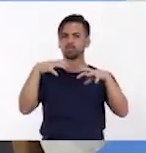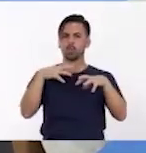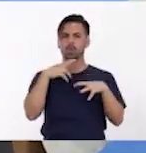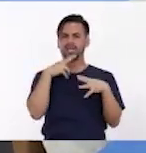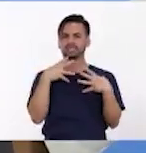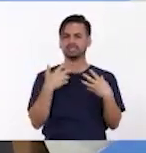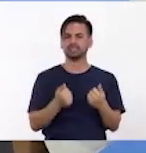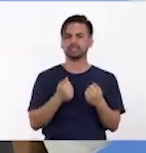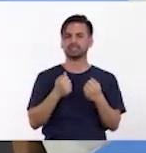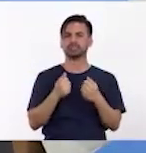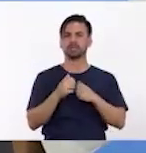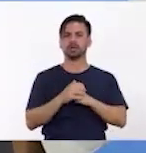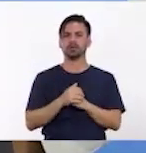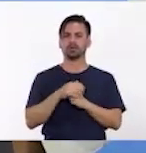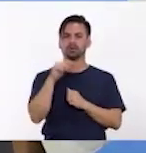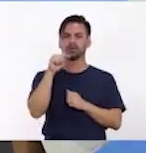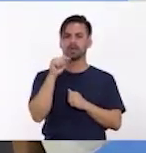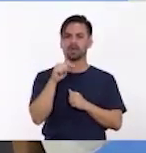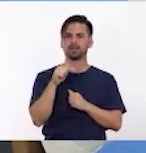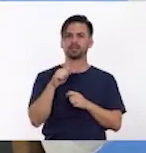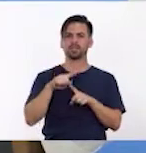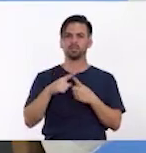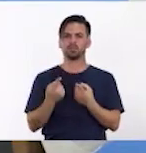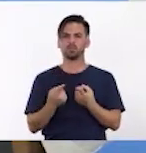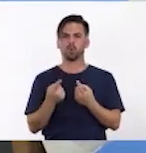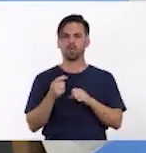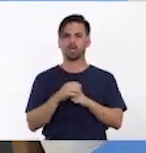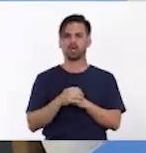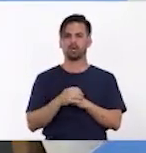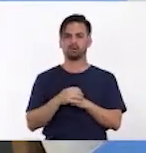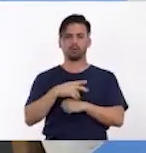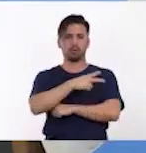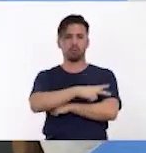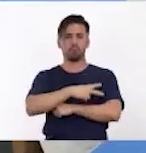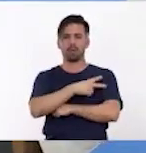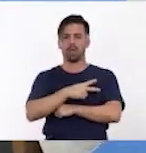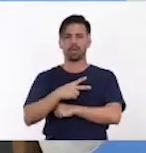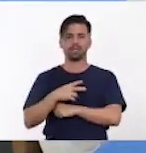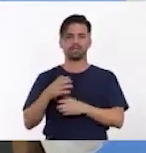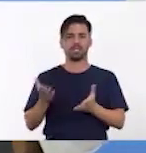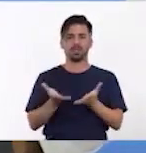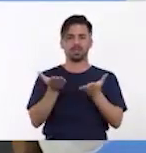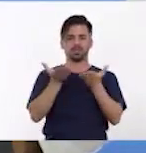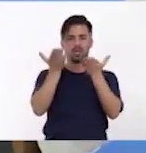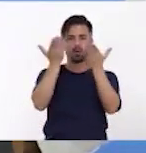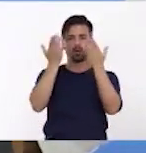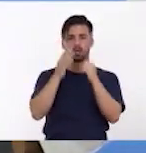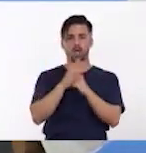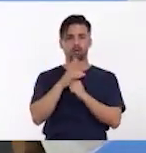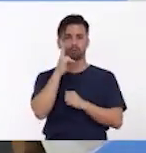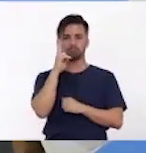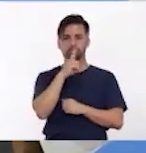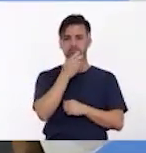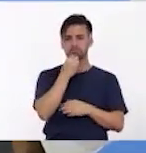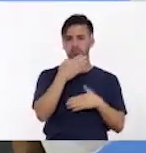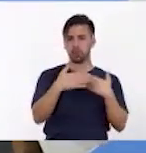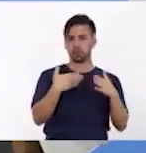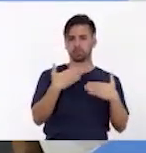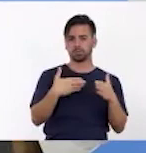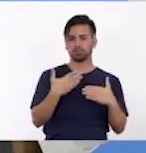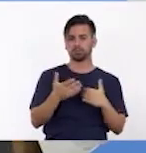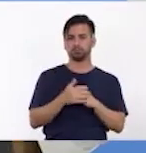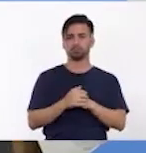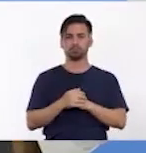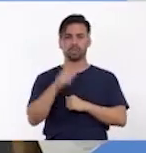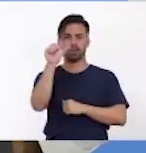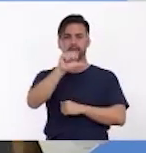que parten fundamentalmente de esos grandes países desarrollados que no miran el daño que le hacen a sus vecinos, que no miran